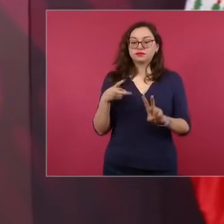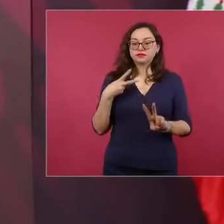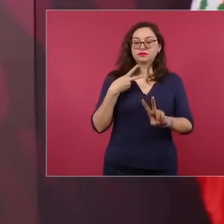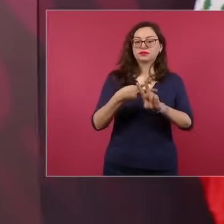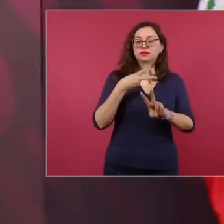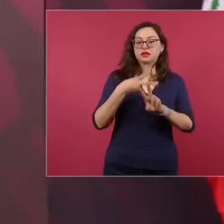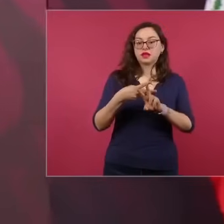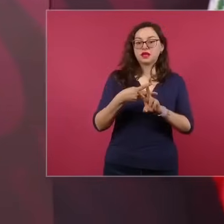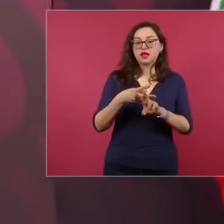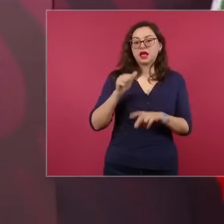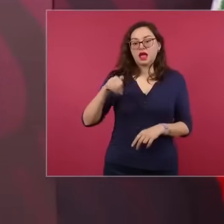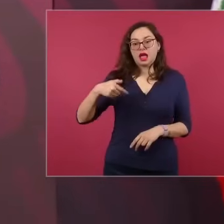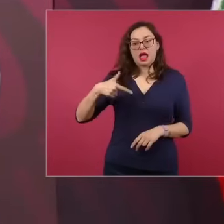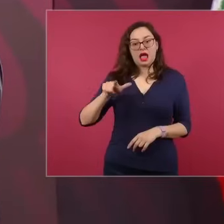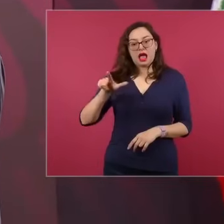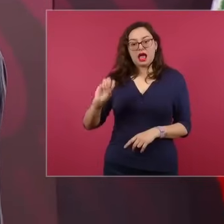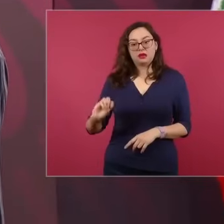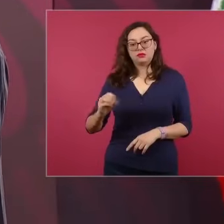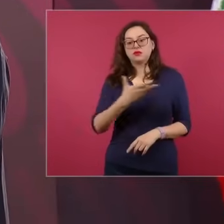AMLO, presidente narco.